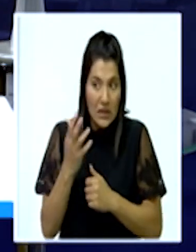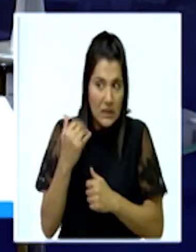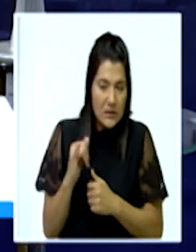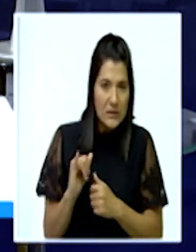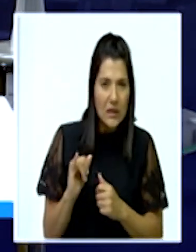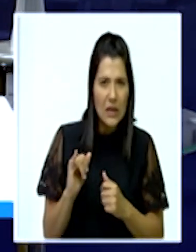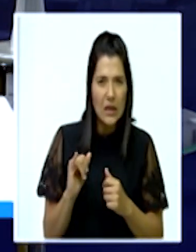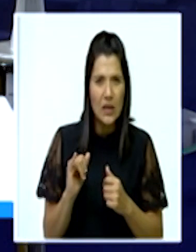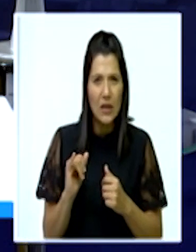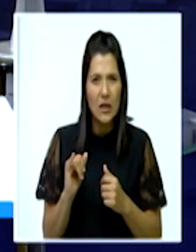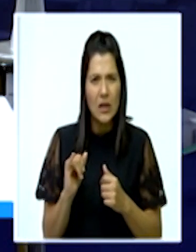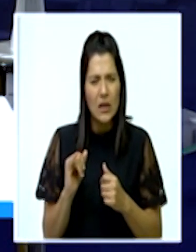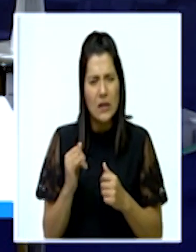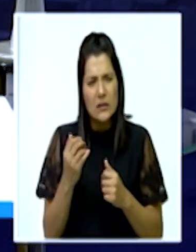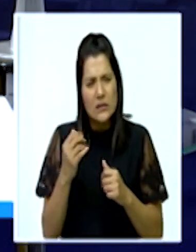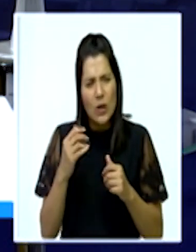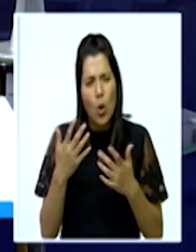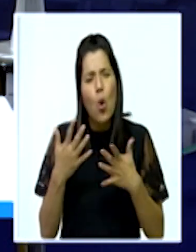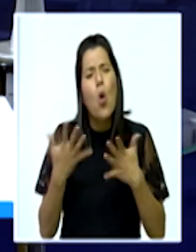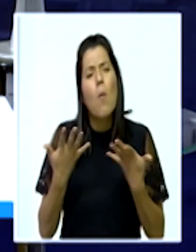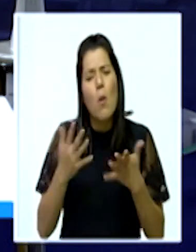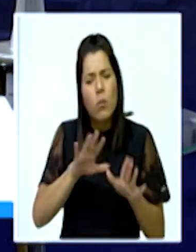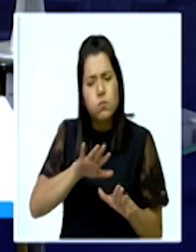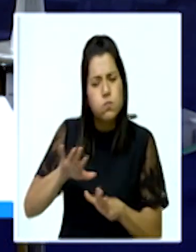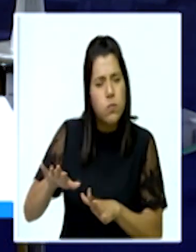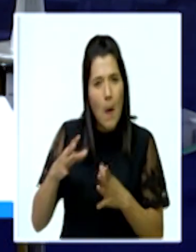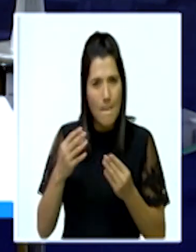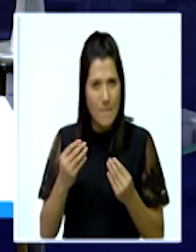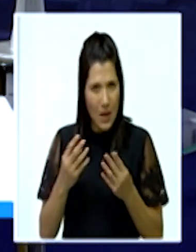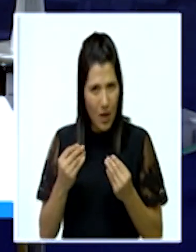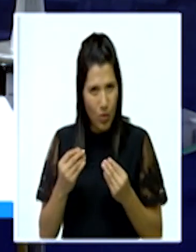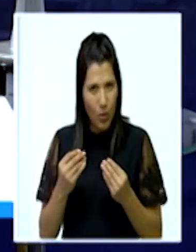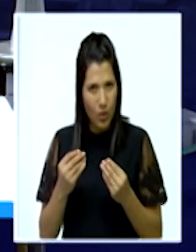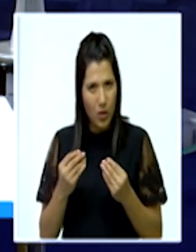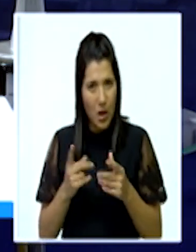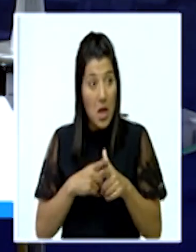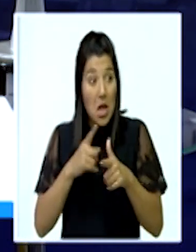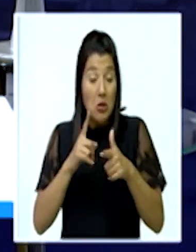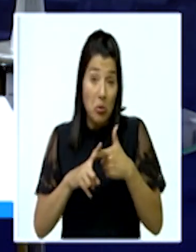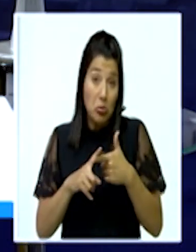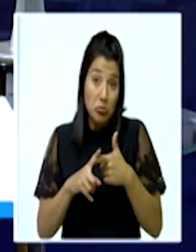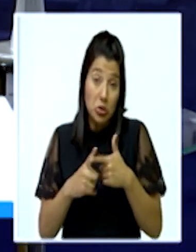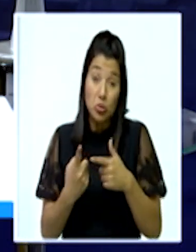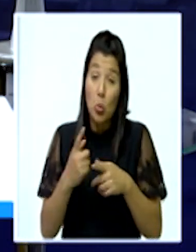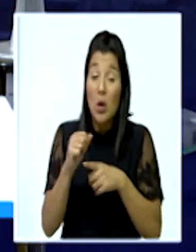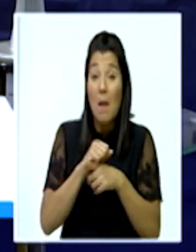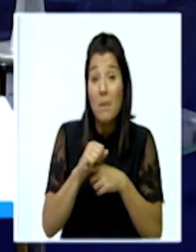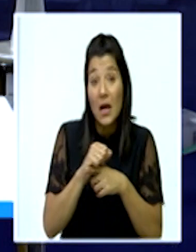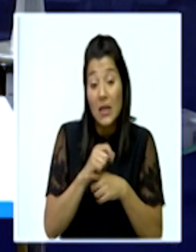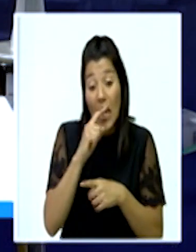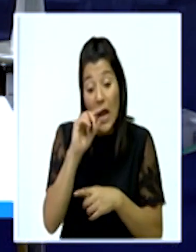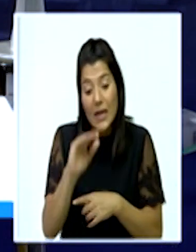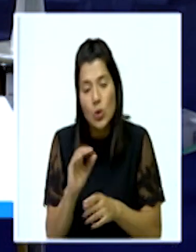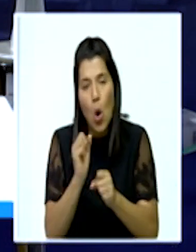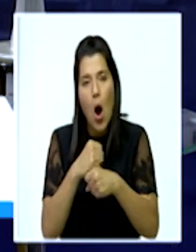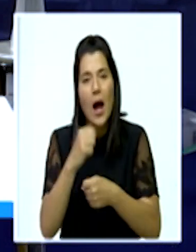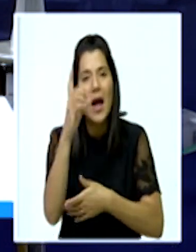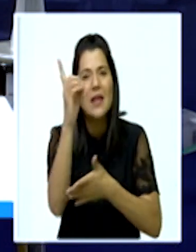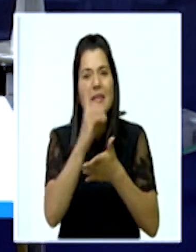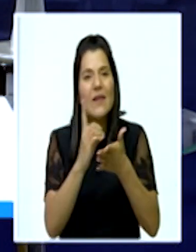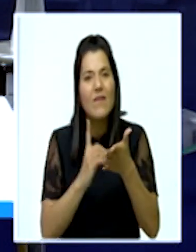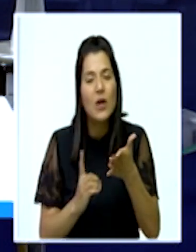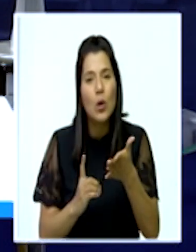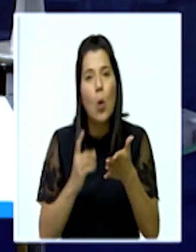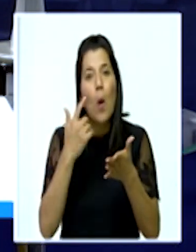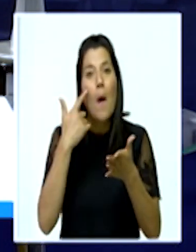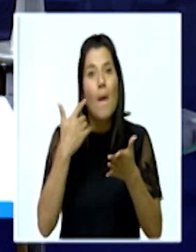el miedo, ¿cómo se le quitaría ese miedo a ese árbol? Entonces es una práctica de un dibujo concreto para que del concreto